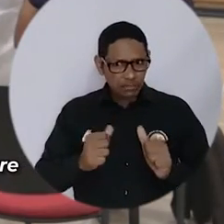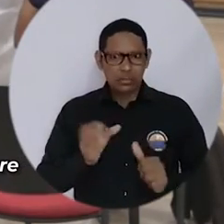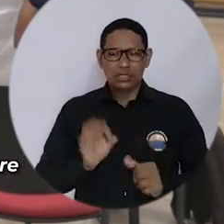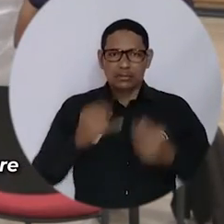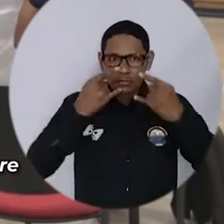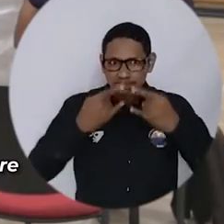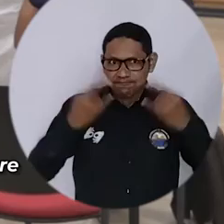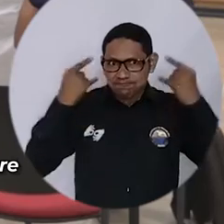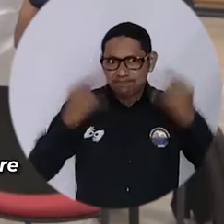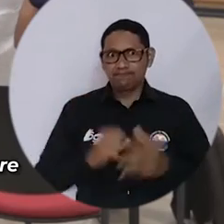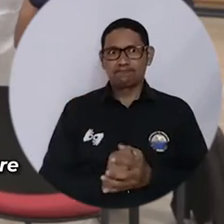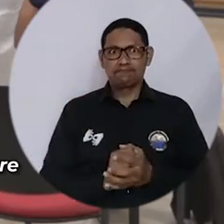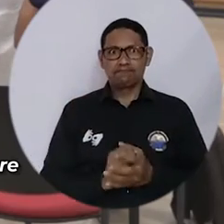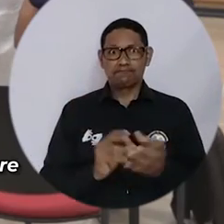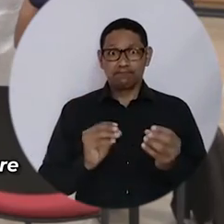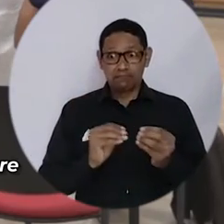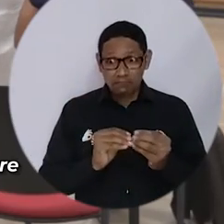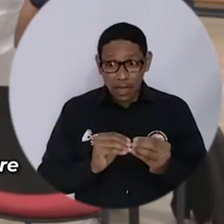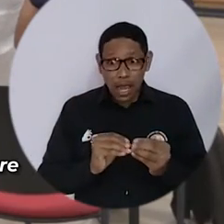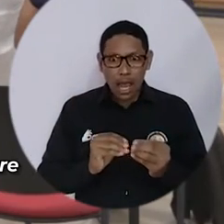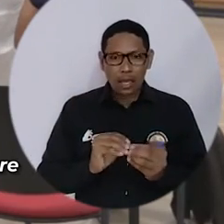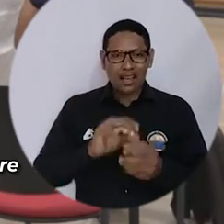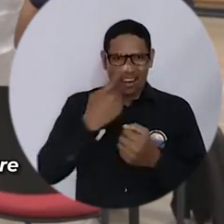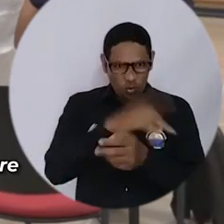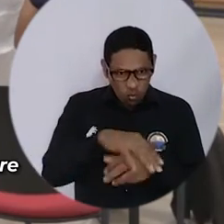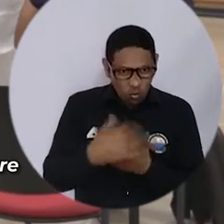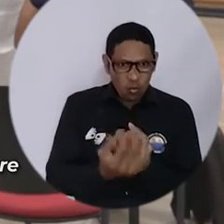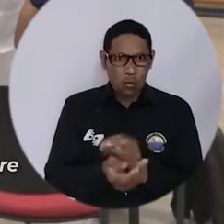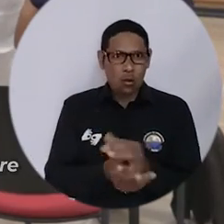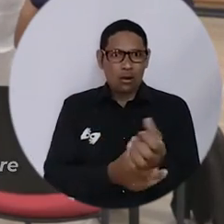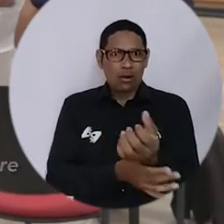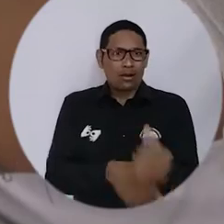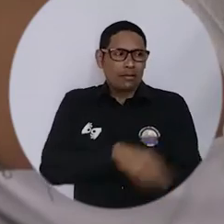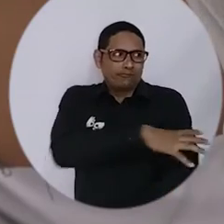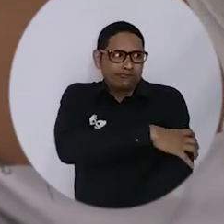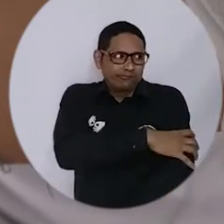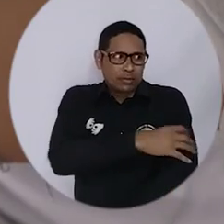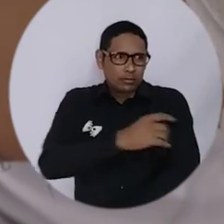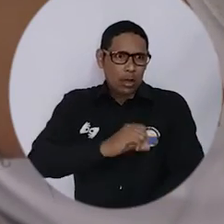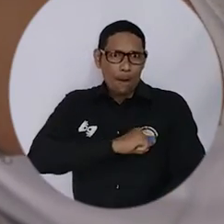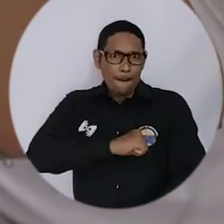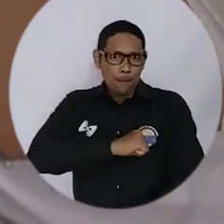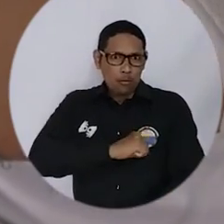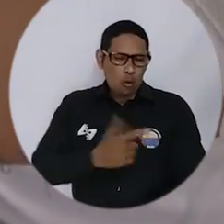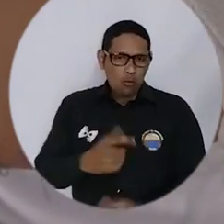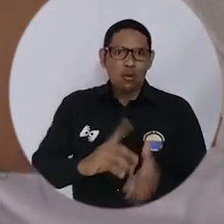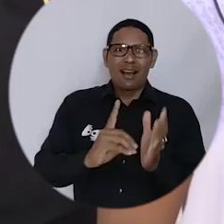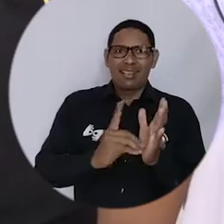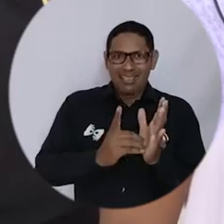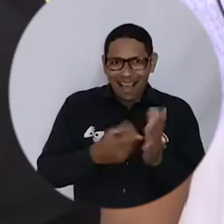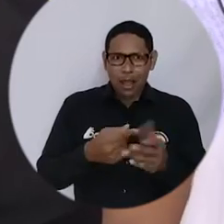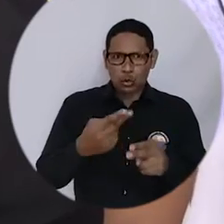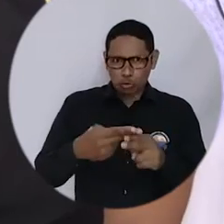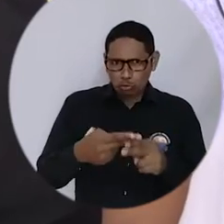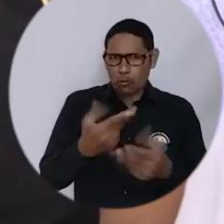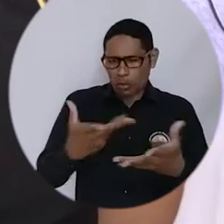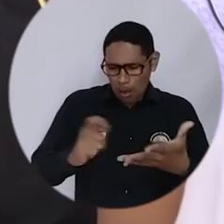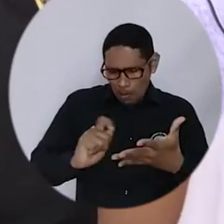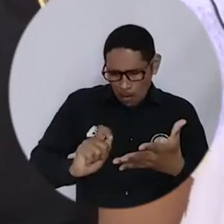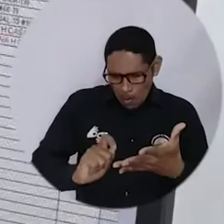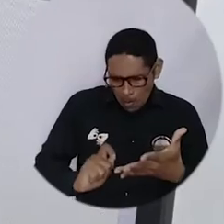siempre el uso de mascarillas. Al entrar, pues nos aplican el alcohol, nos toman la presión, toman nuestros datos y pues